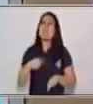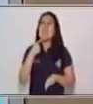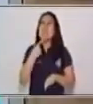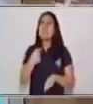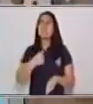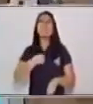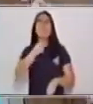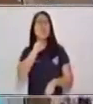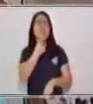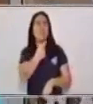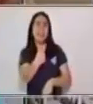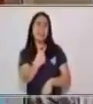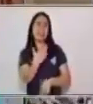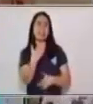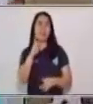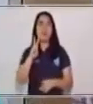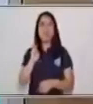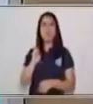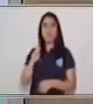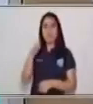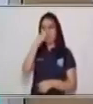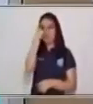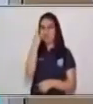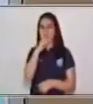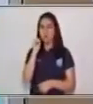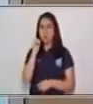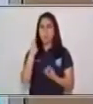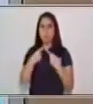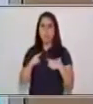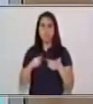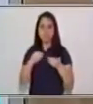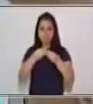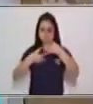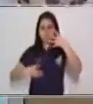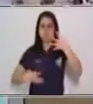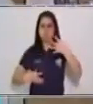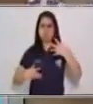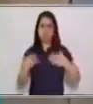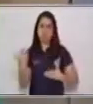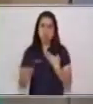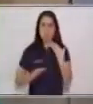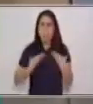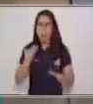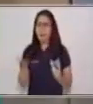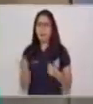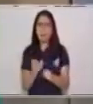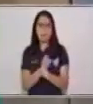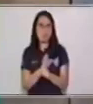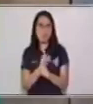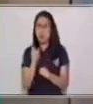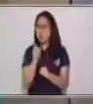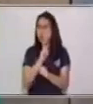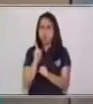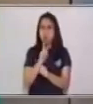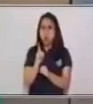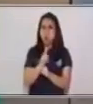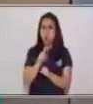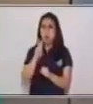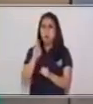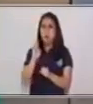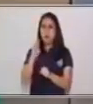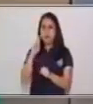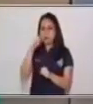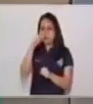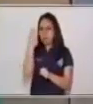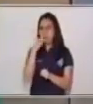Un verso es cada una de las líneas que tiene un poema. Y este grupo de 4 versos es